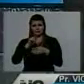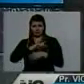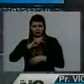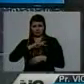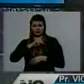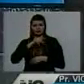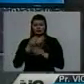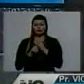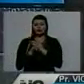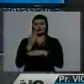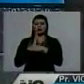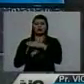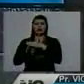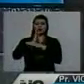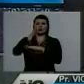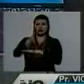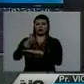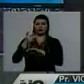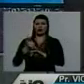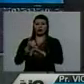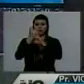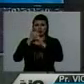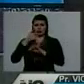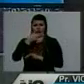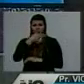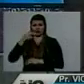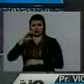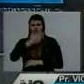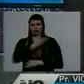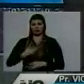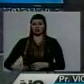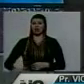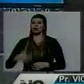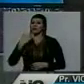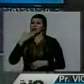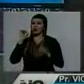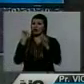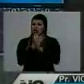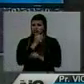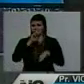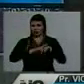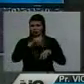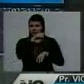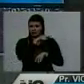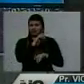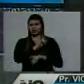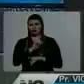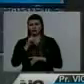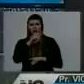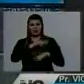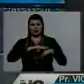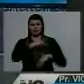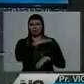el nuevo rumbo lo prometió al presidente Cártes. Pero el éxito no depende solamente de él y sus